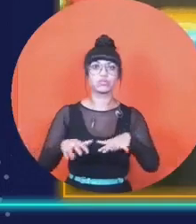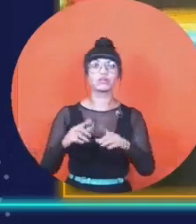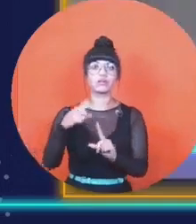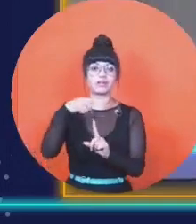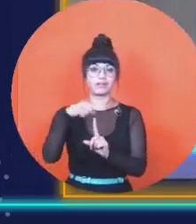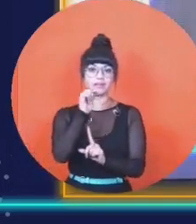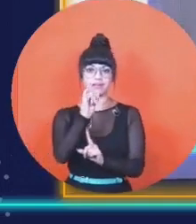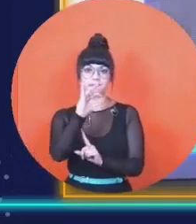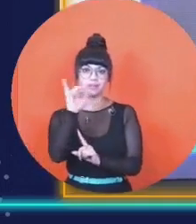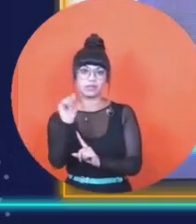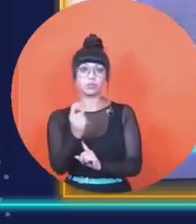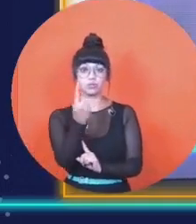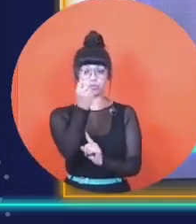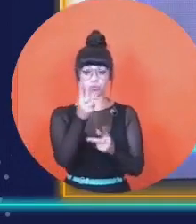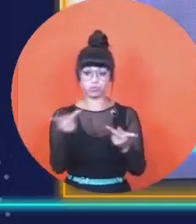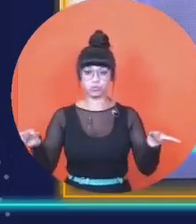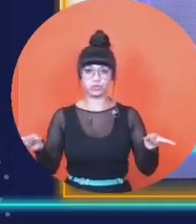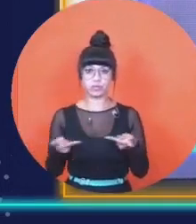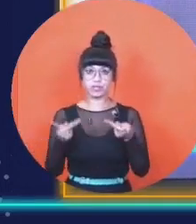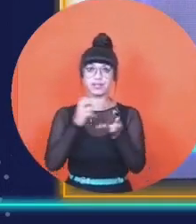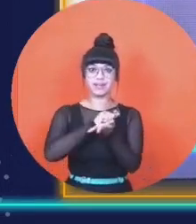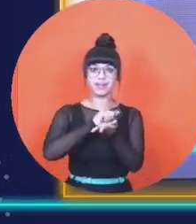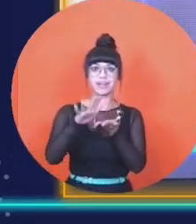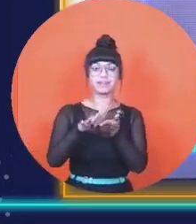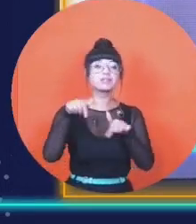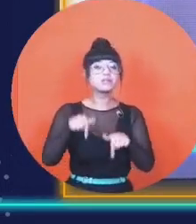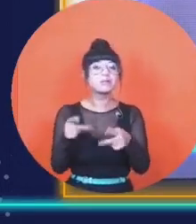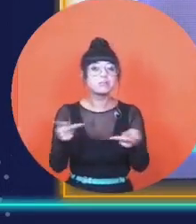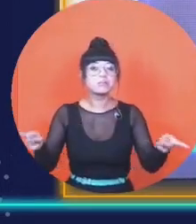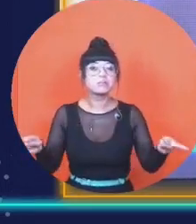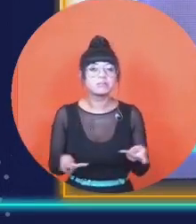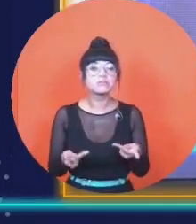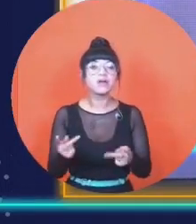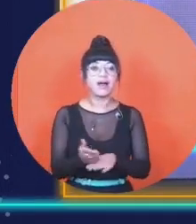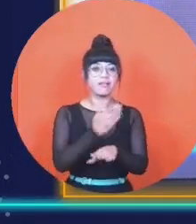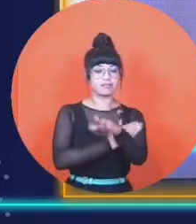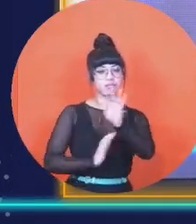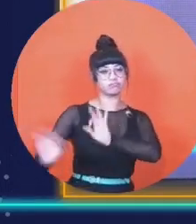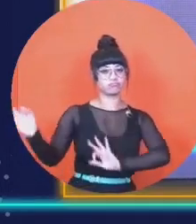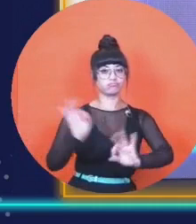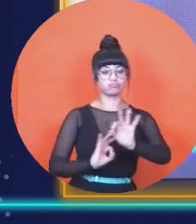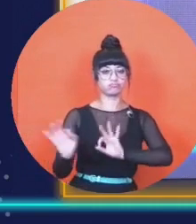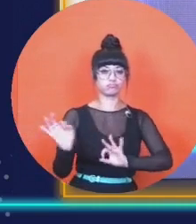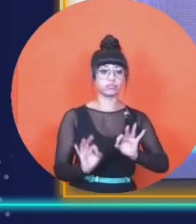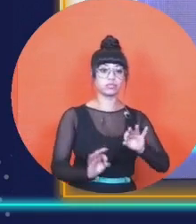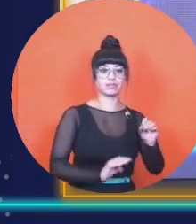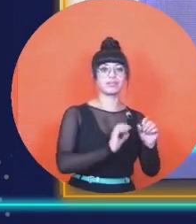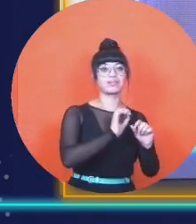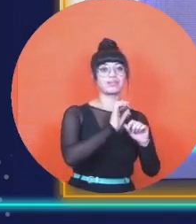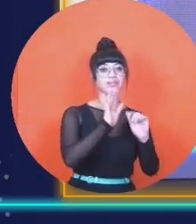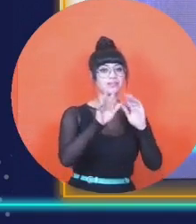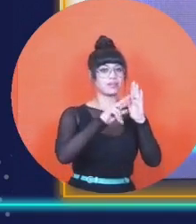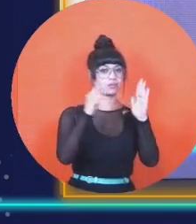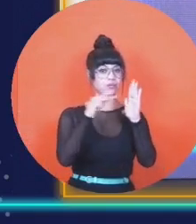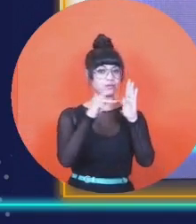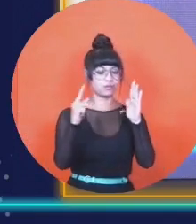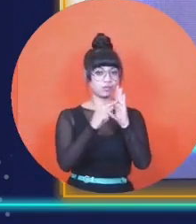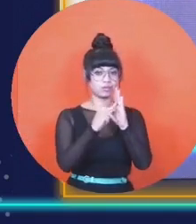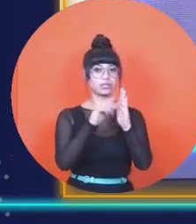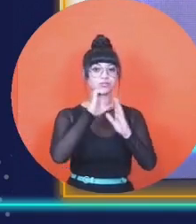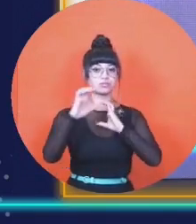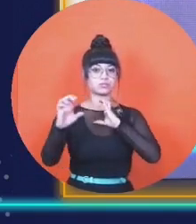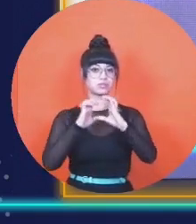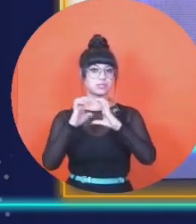manera gratuita. Este evento es organizado por el Ministerio de Tecnologías de la Información y las Comunicaciones. Da a conocer